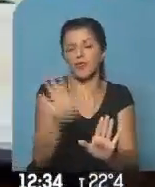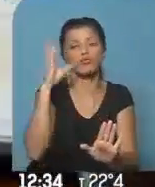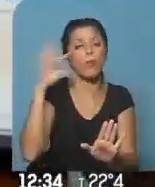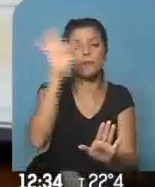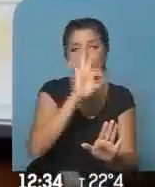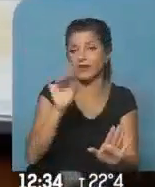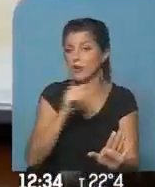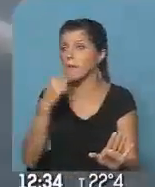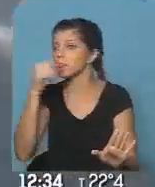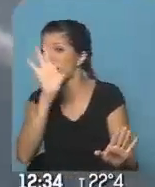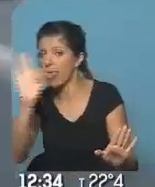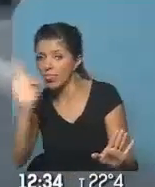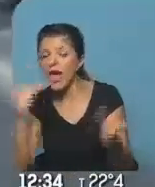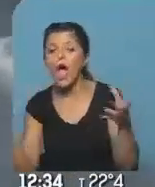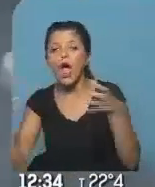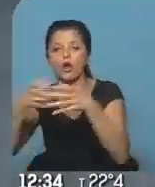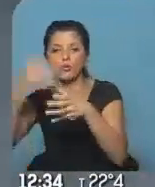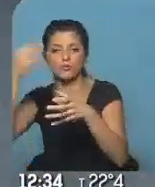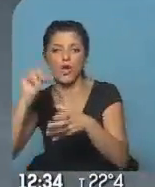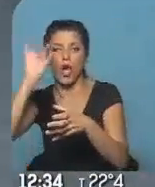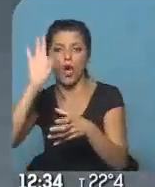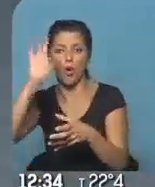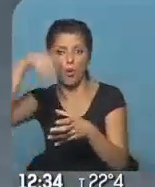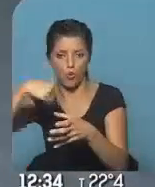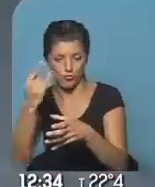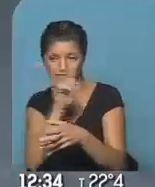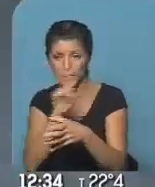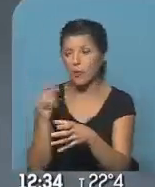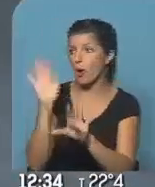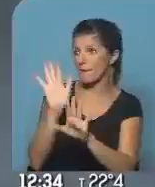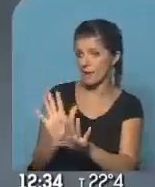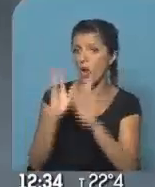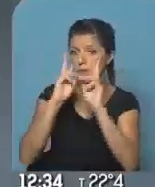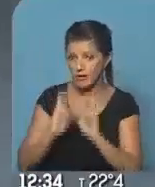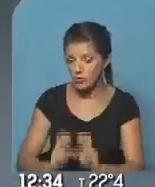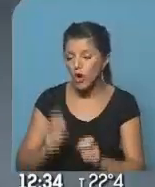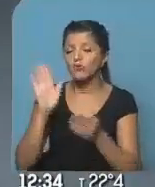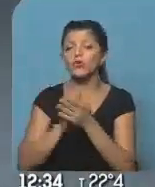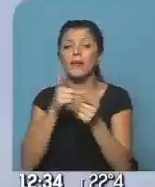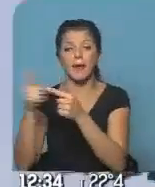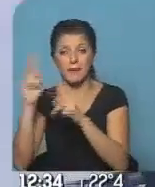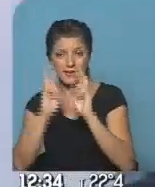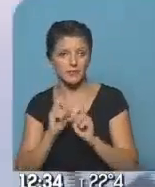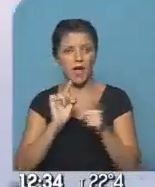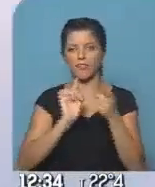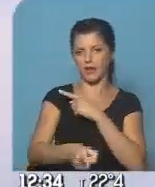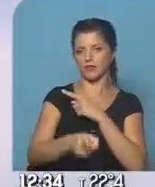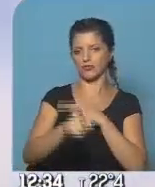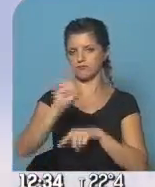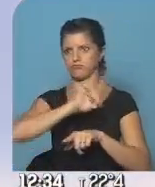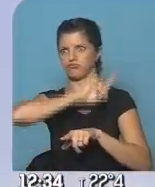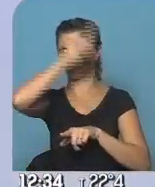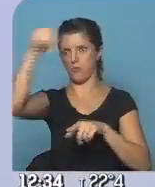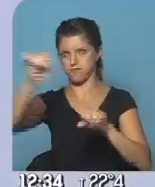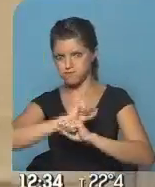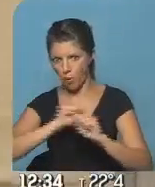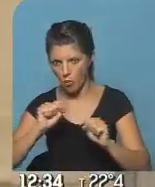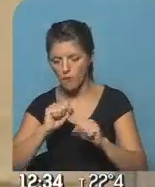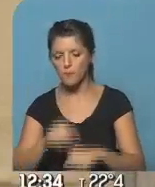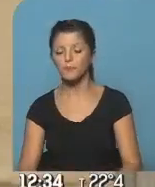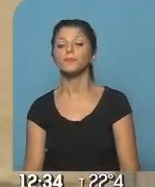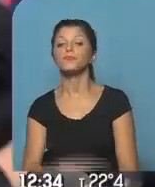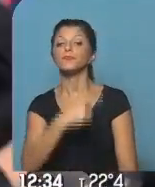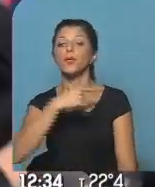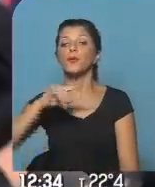Seguridad de Naciones Unidas ni esperar la investigación de la Organización para la Prohibición de Armas Químicas. Una semana después, junto